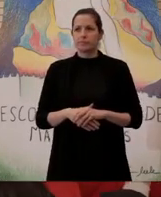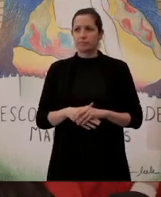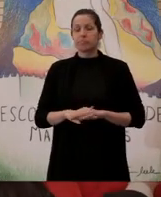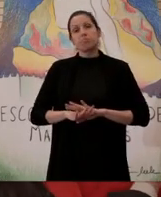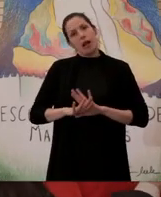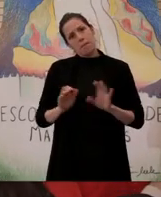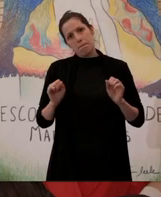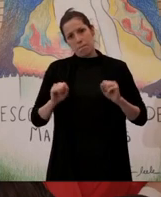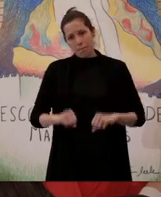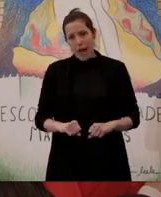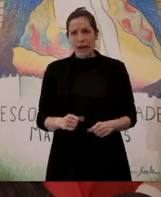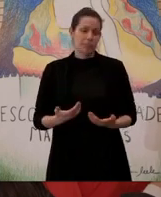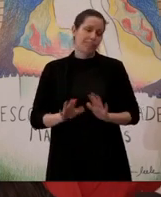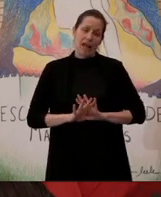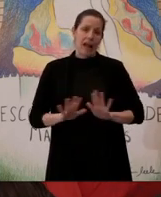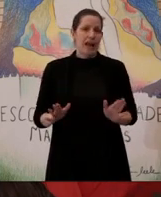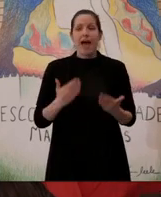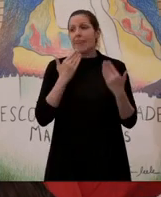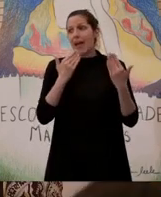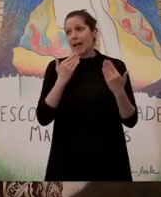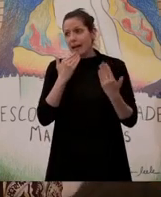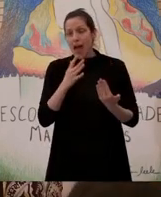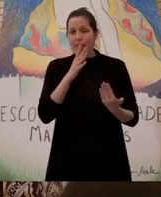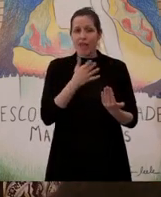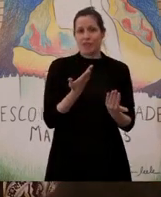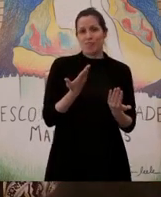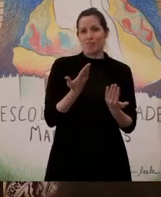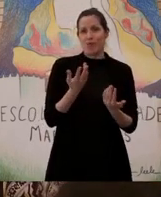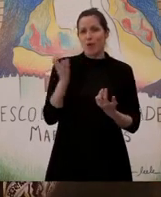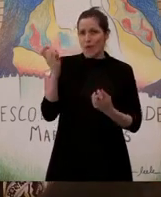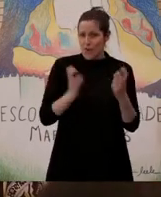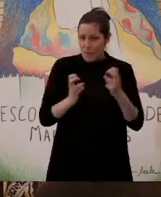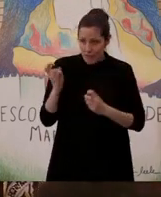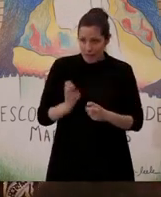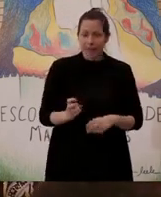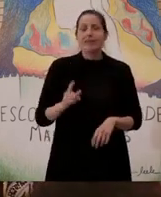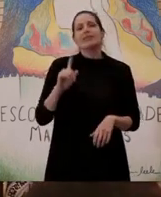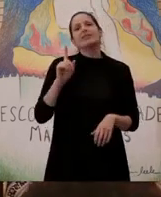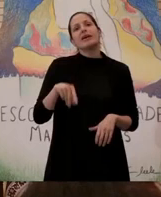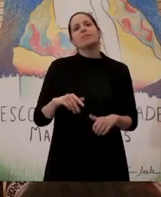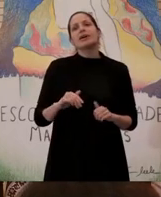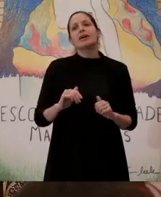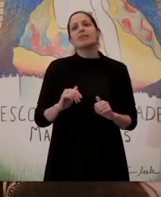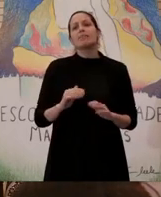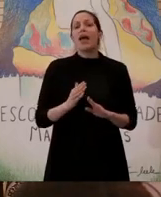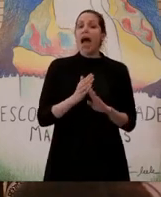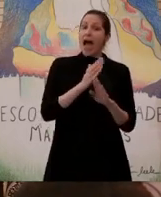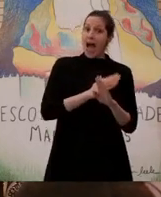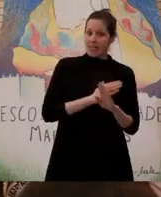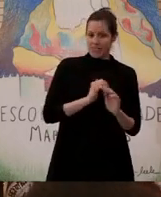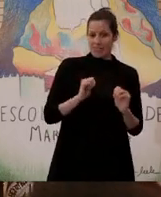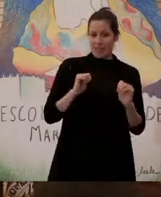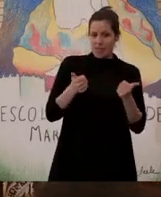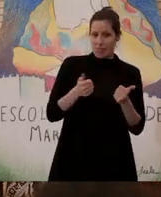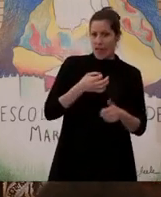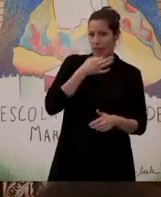no vale Bueno pues nada Muchísimas gracias por acompañarnos antes de comenzar esta mesa rosadísima que leía diciendo